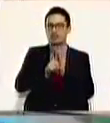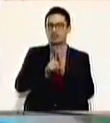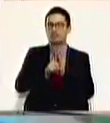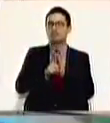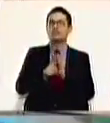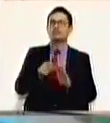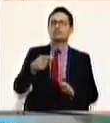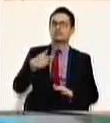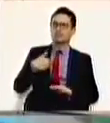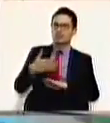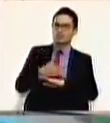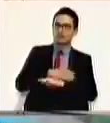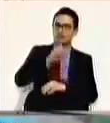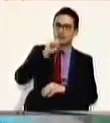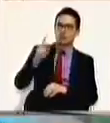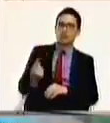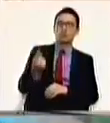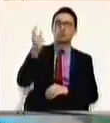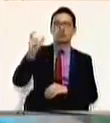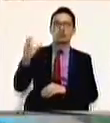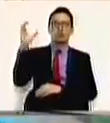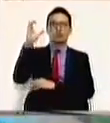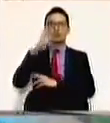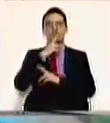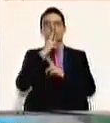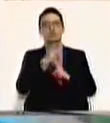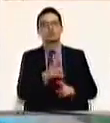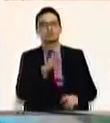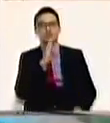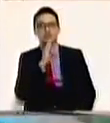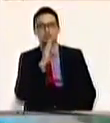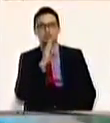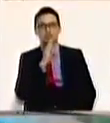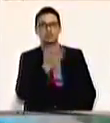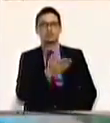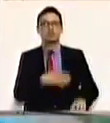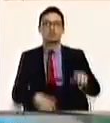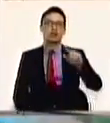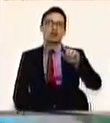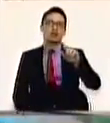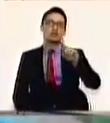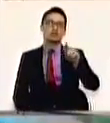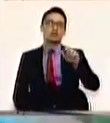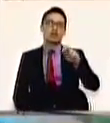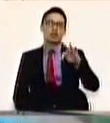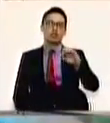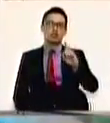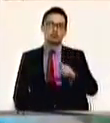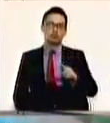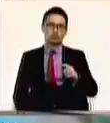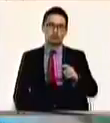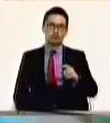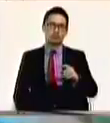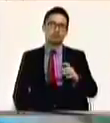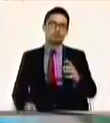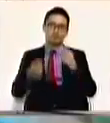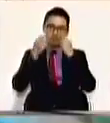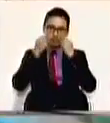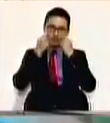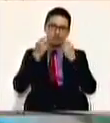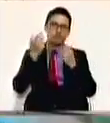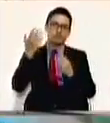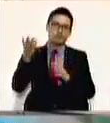hecho y hasta ahora un solo colombiano ha sabido responder: Francisco Santos. Esperamos que el presidente nos dé plena